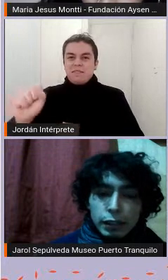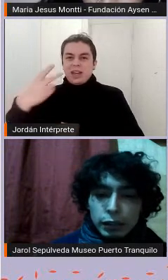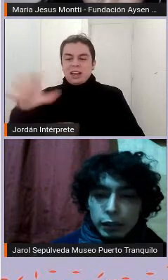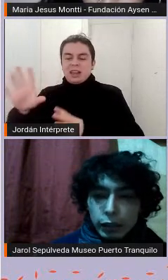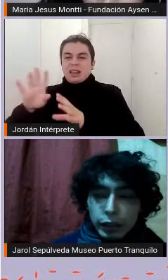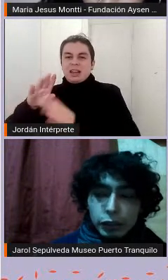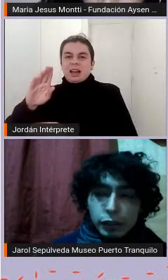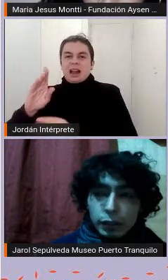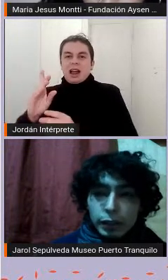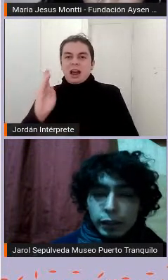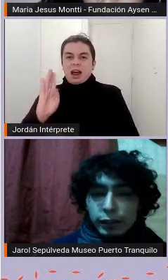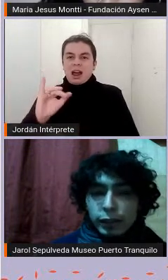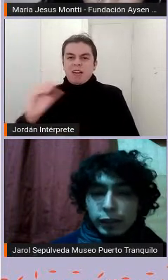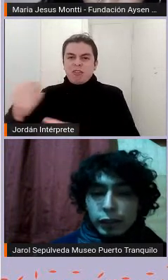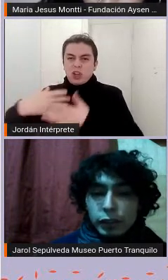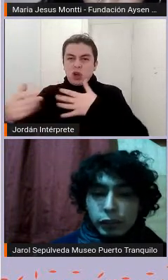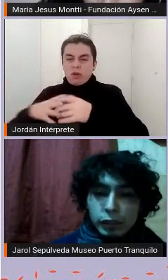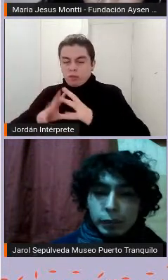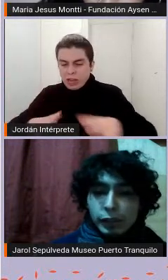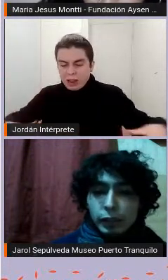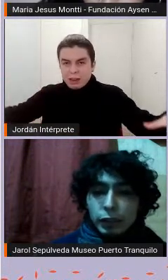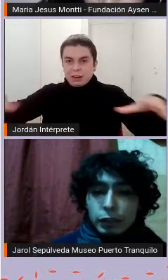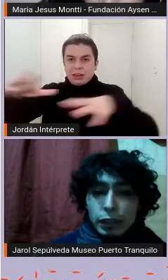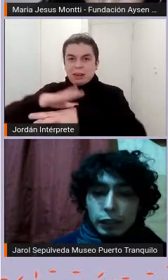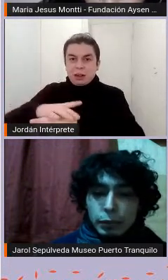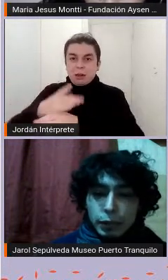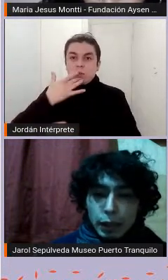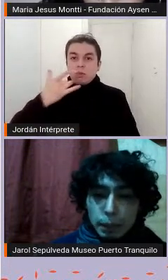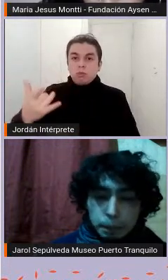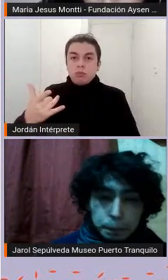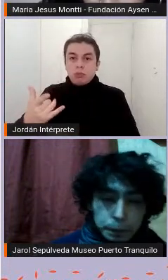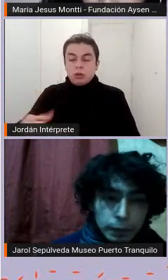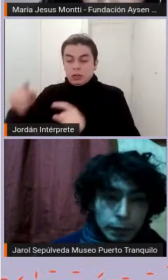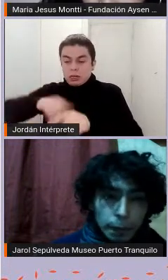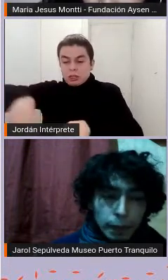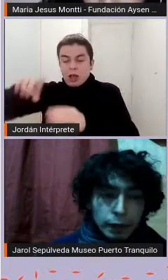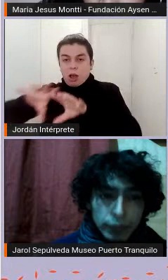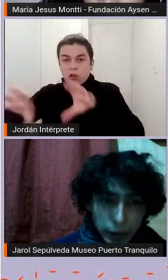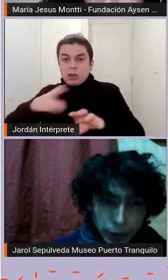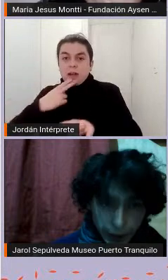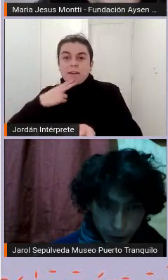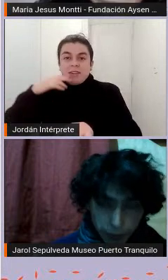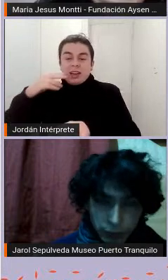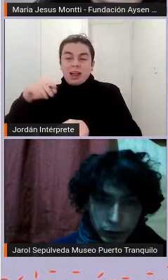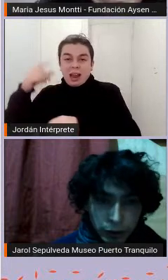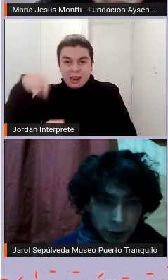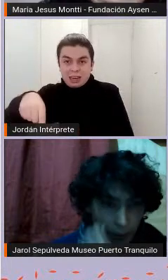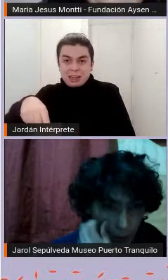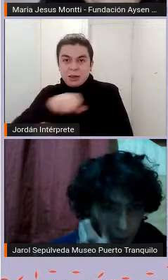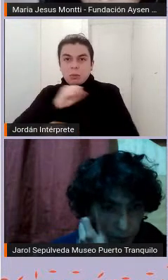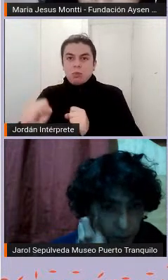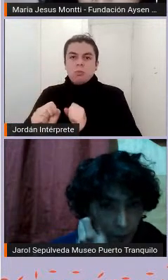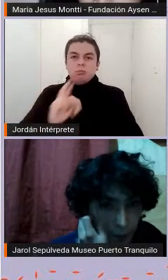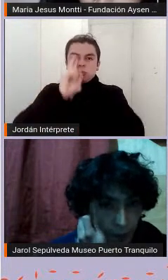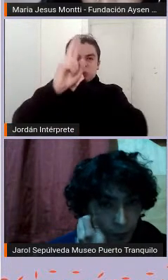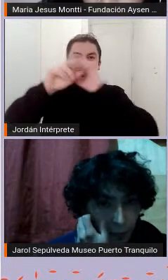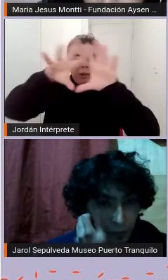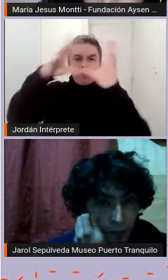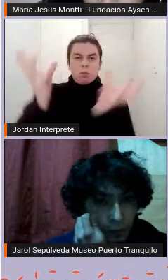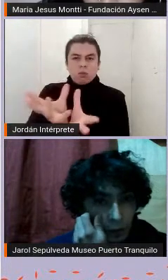internacional en donde los ecosistemas que aquí se desarrollan son representativos a nivel mundial. Dale nomás, Jesús.